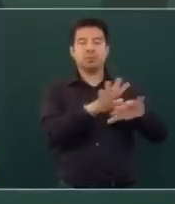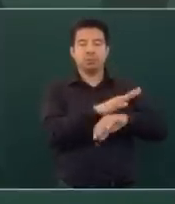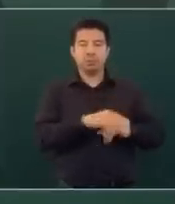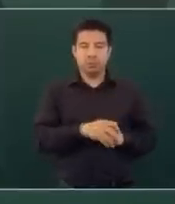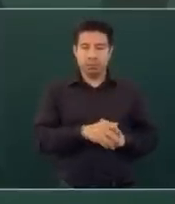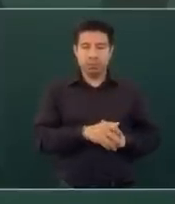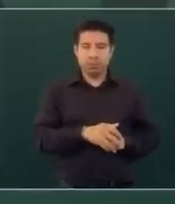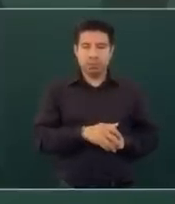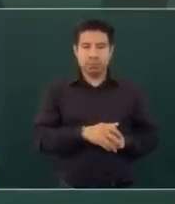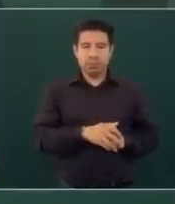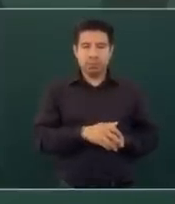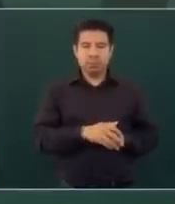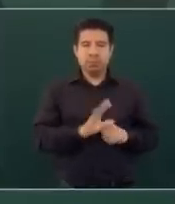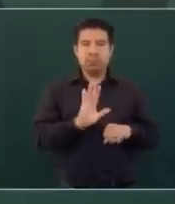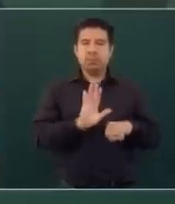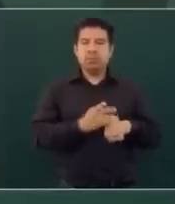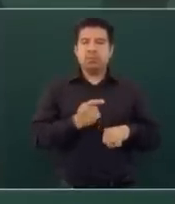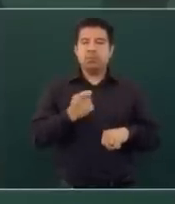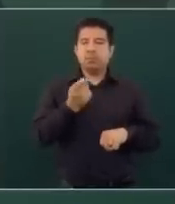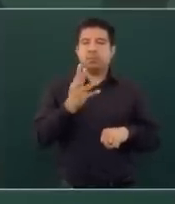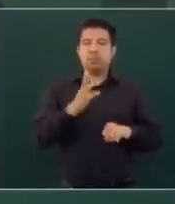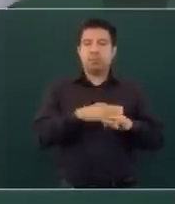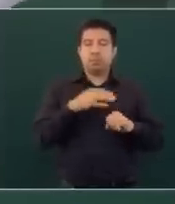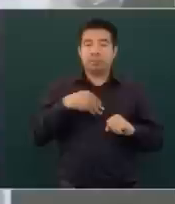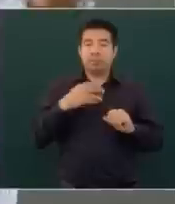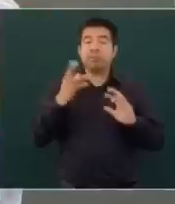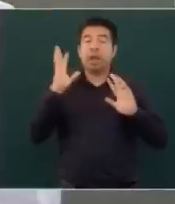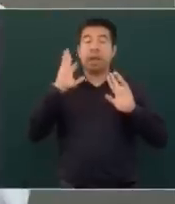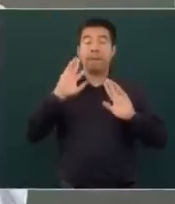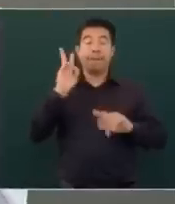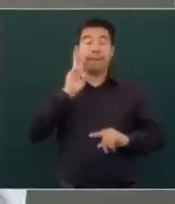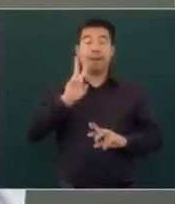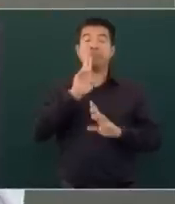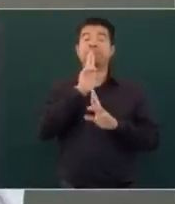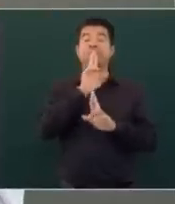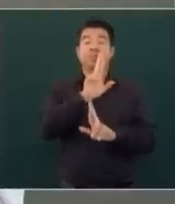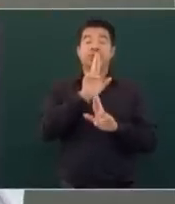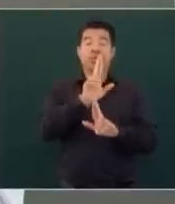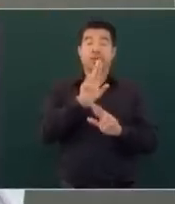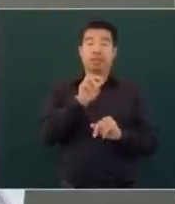porque estos ministros, y me gustaría que me contestaran,